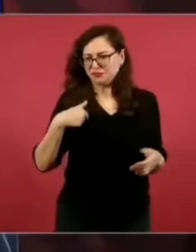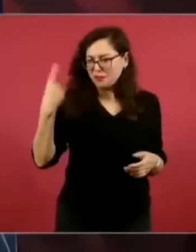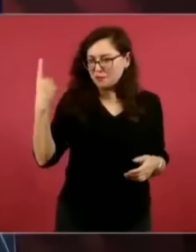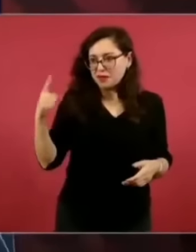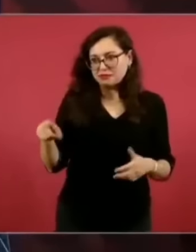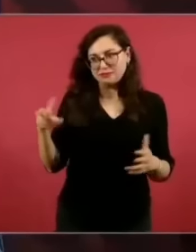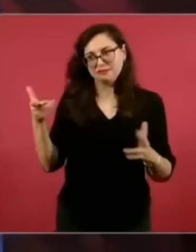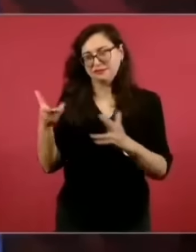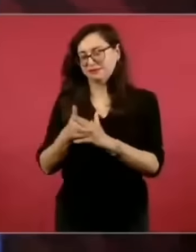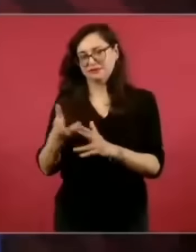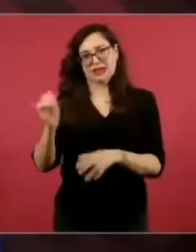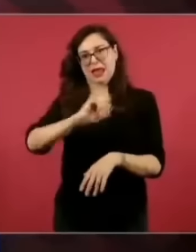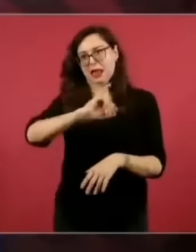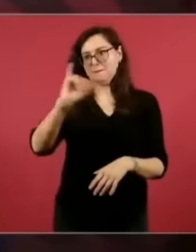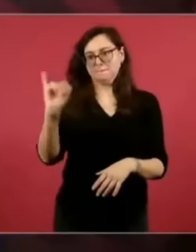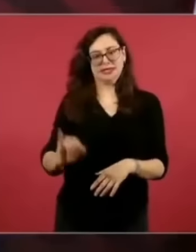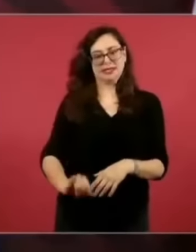Me acuerdo